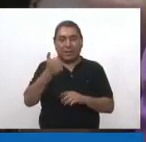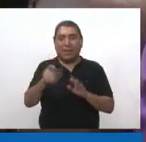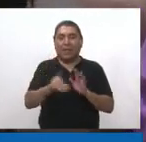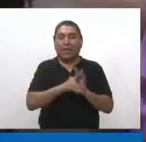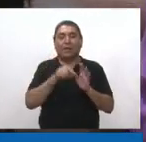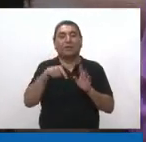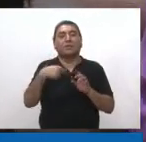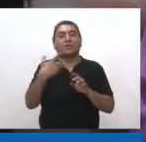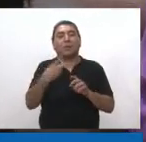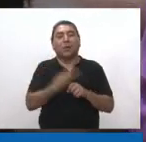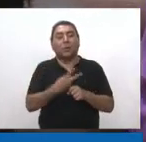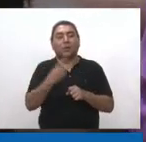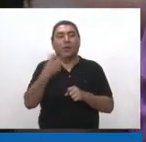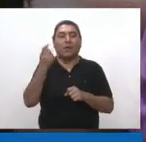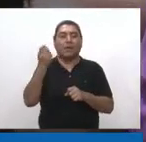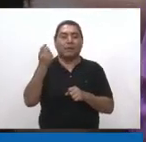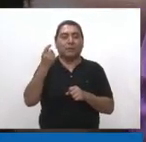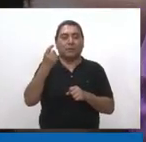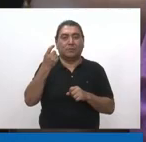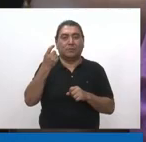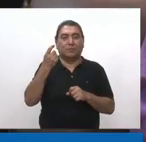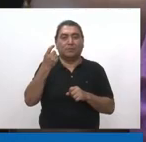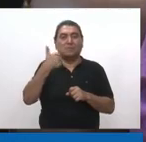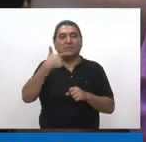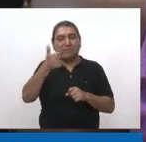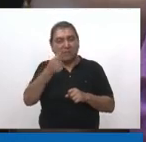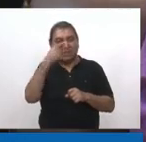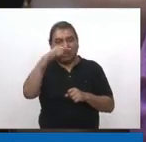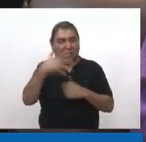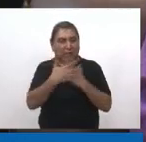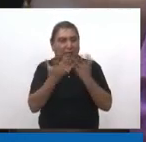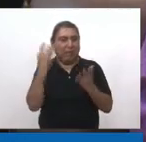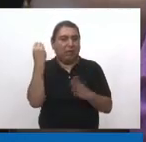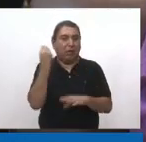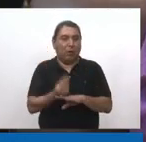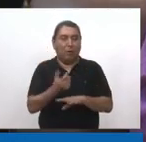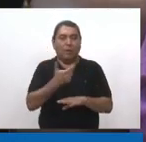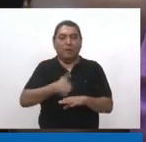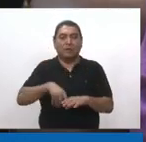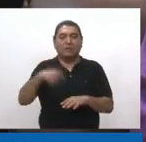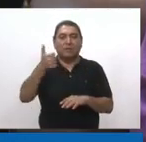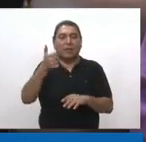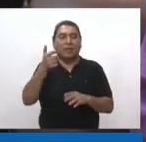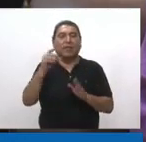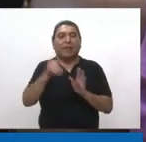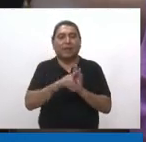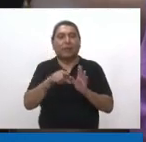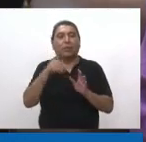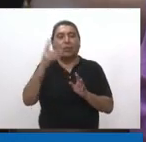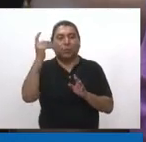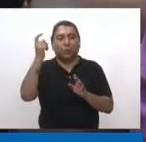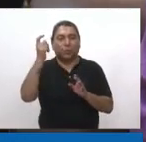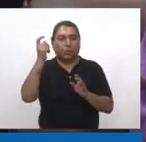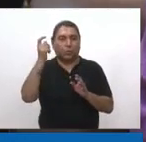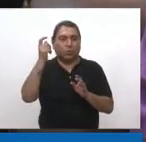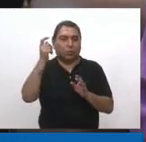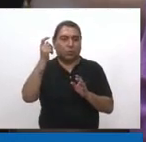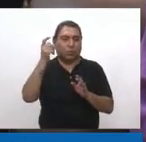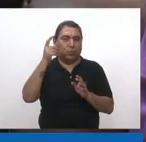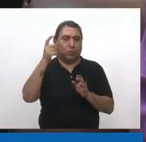Rúa, 59, Rodríguez Saá, 7 días de gobierno, 6 decretos, Eduardo Duhalde, 154, Néstor